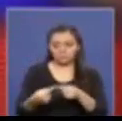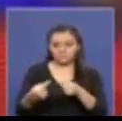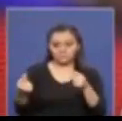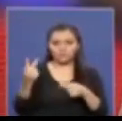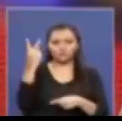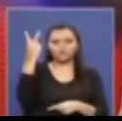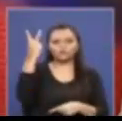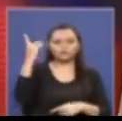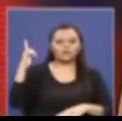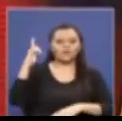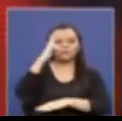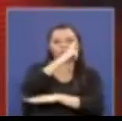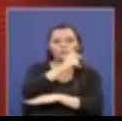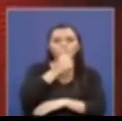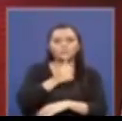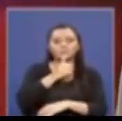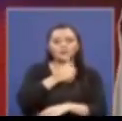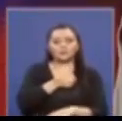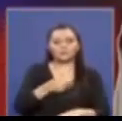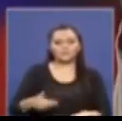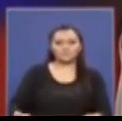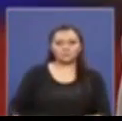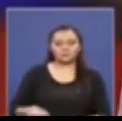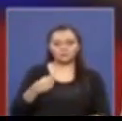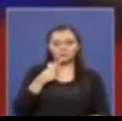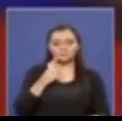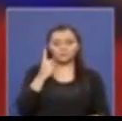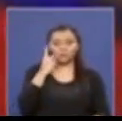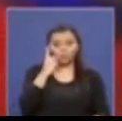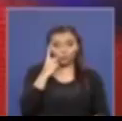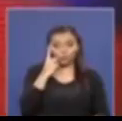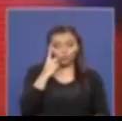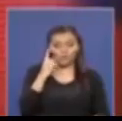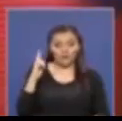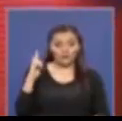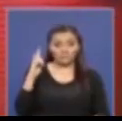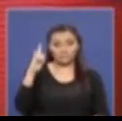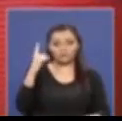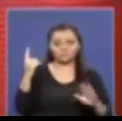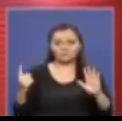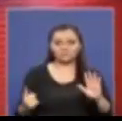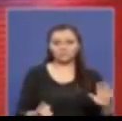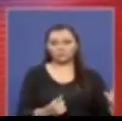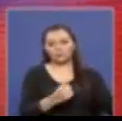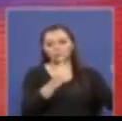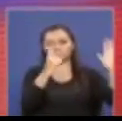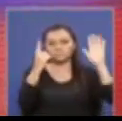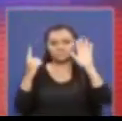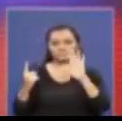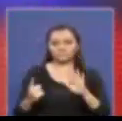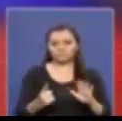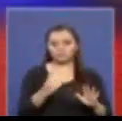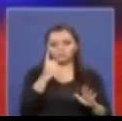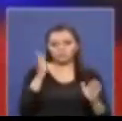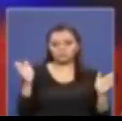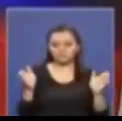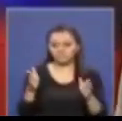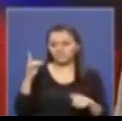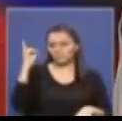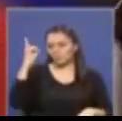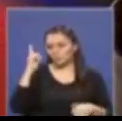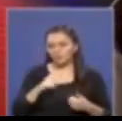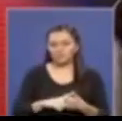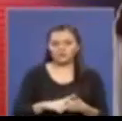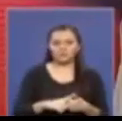privados del presidente. Y por si acaso, el uno es de corto alcance, hasta 6 horas de autonomía de vuelo, es para ir a